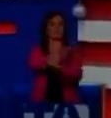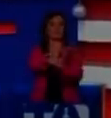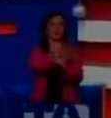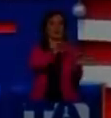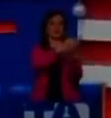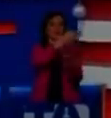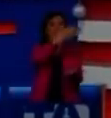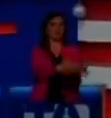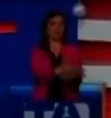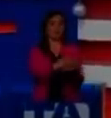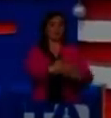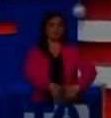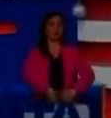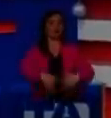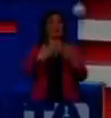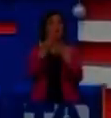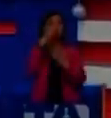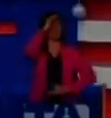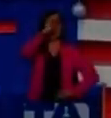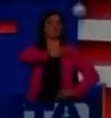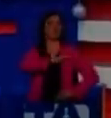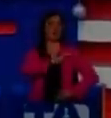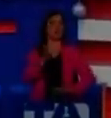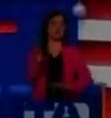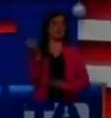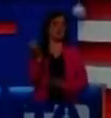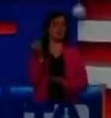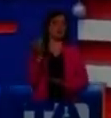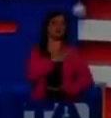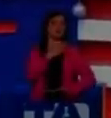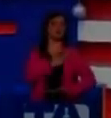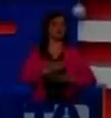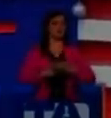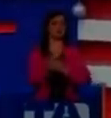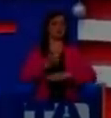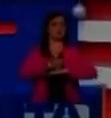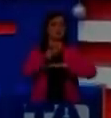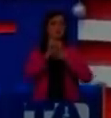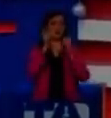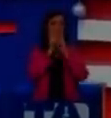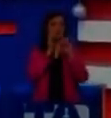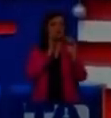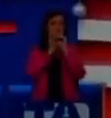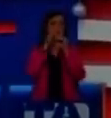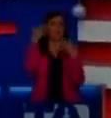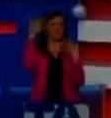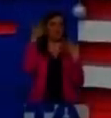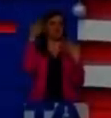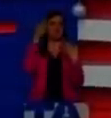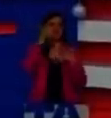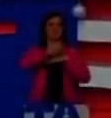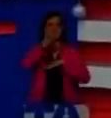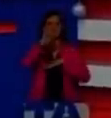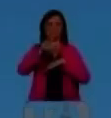cesados en sus cargos. Los militares en servicio pasivo confían en las nuevas autoridades, pero sostienen que el cambio es político y arbitrario.